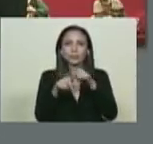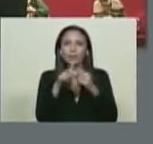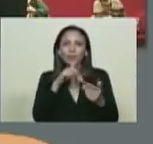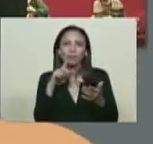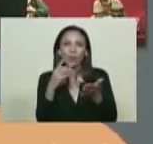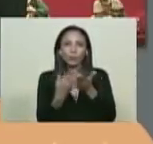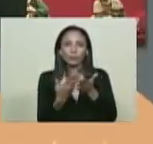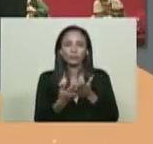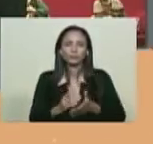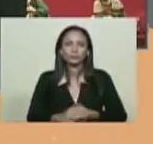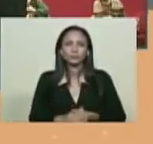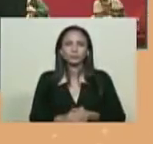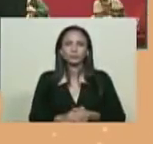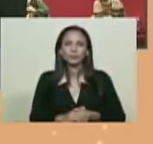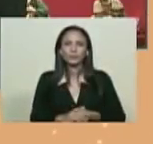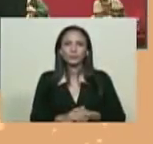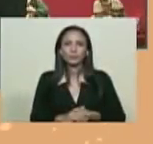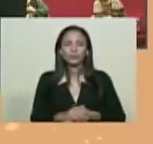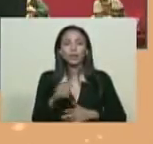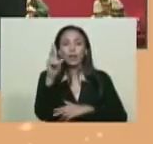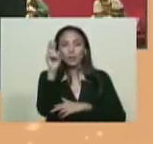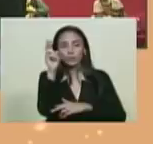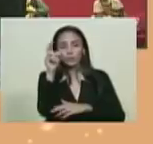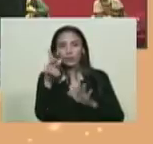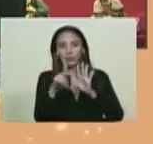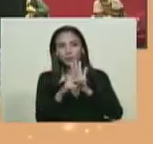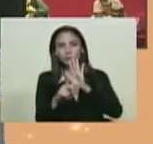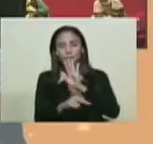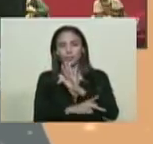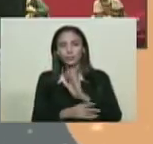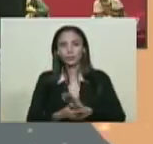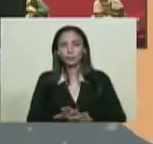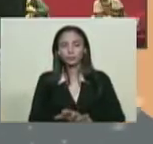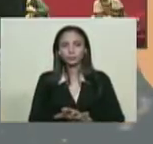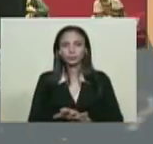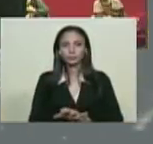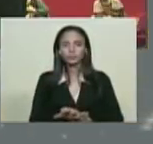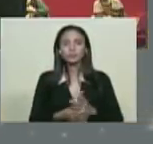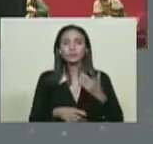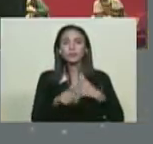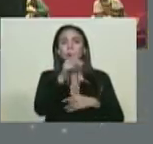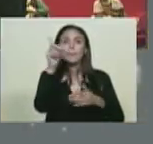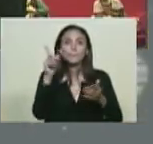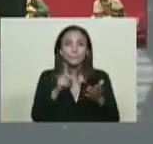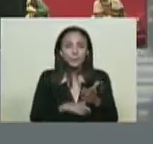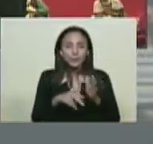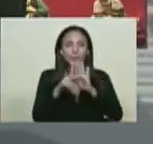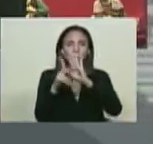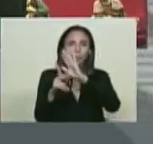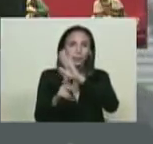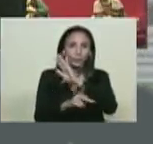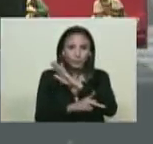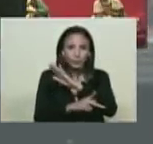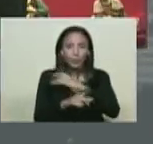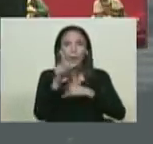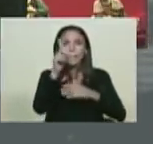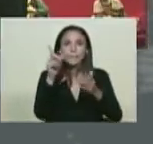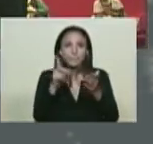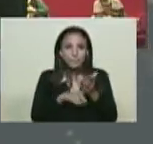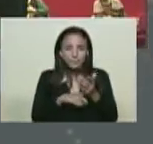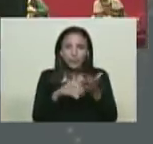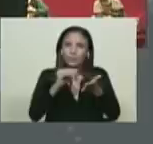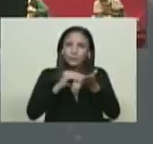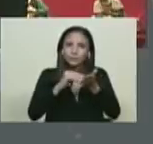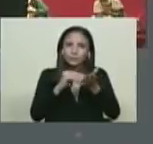El viernes ese programa cumple 1000 programas, pues, al aire. Y